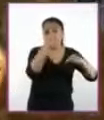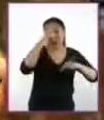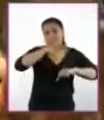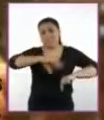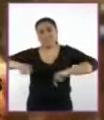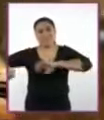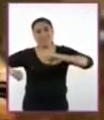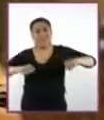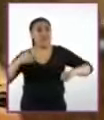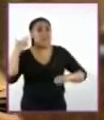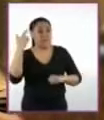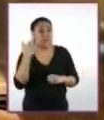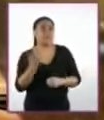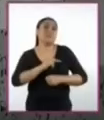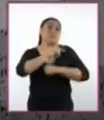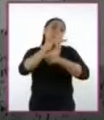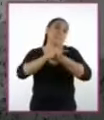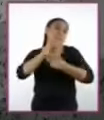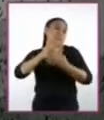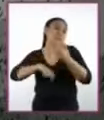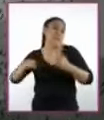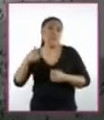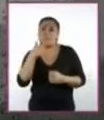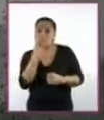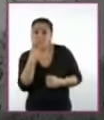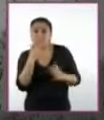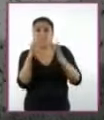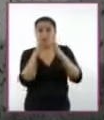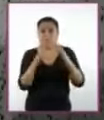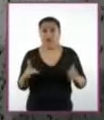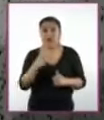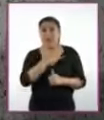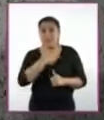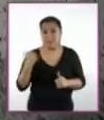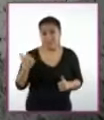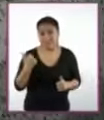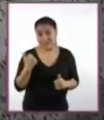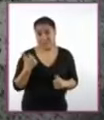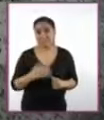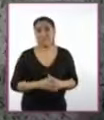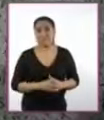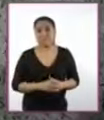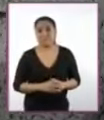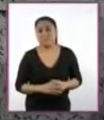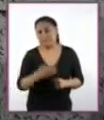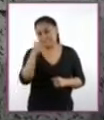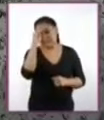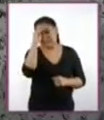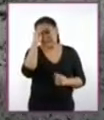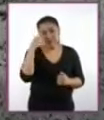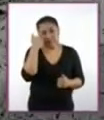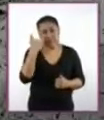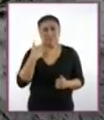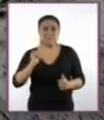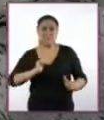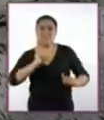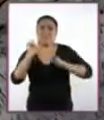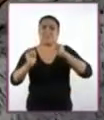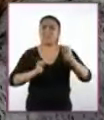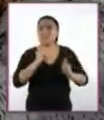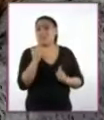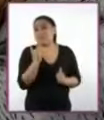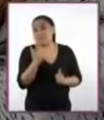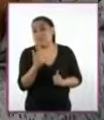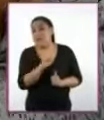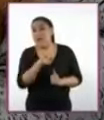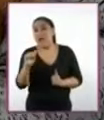imperialistas. Grandes potencias como Gran Bretaña, Francia y Alemania, entre otros, deseaban dominar los recursos